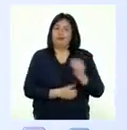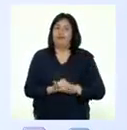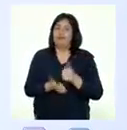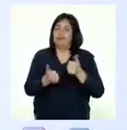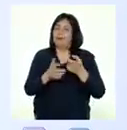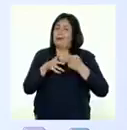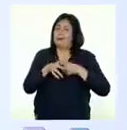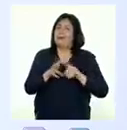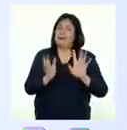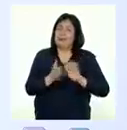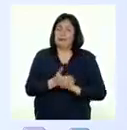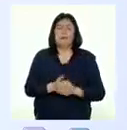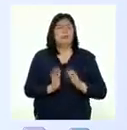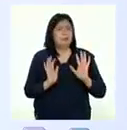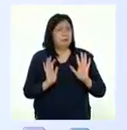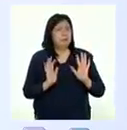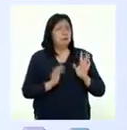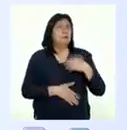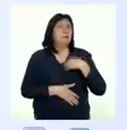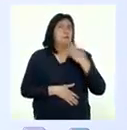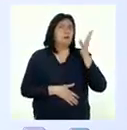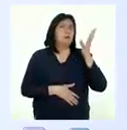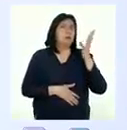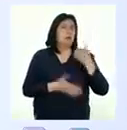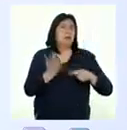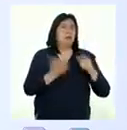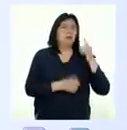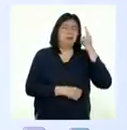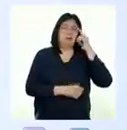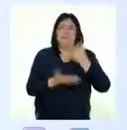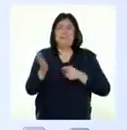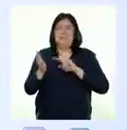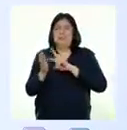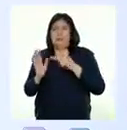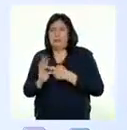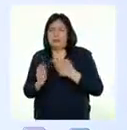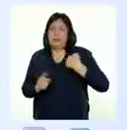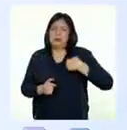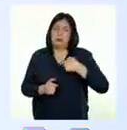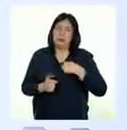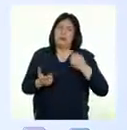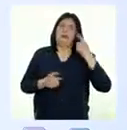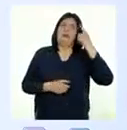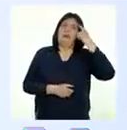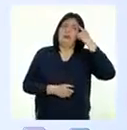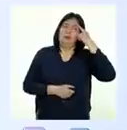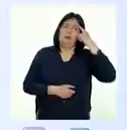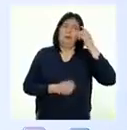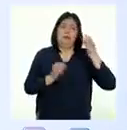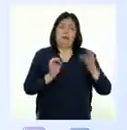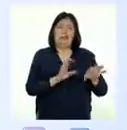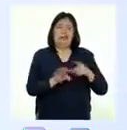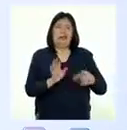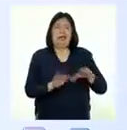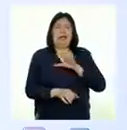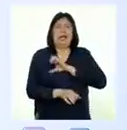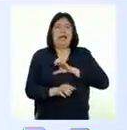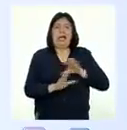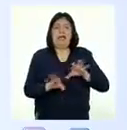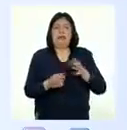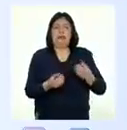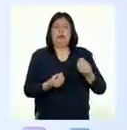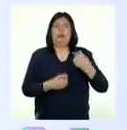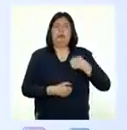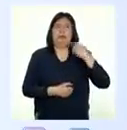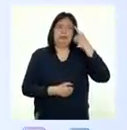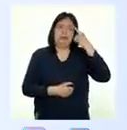serán un buen inicio para asumir una postura. Es decir, debemos asumir una posición, actitud o